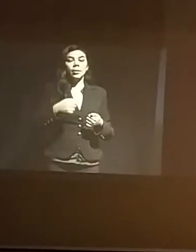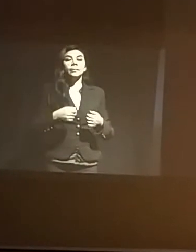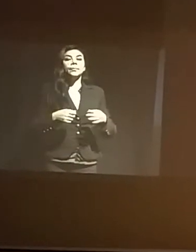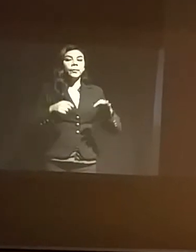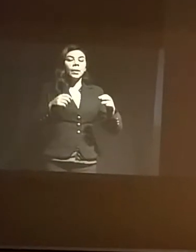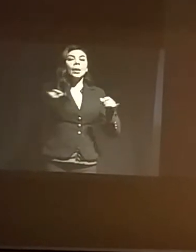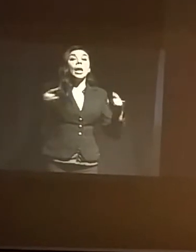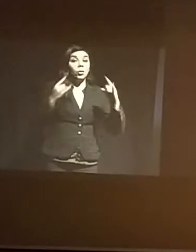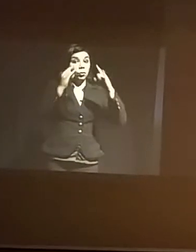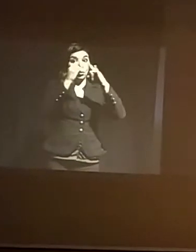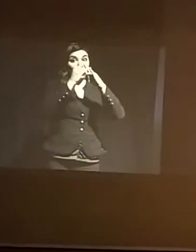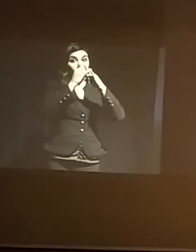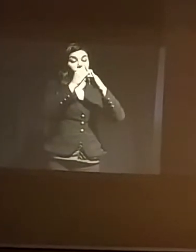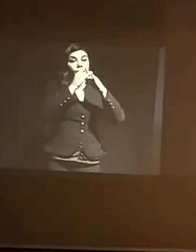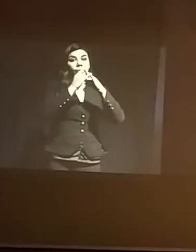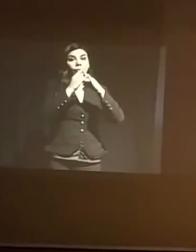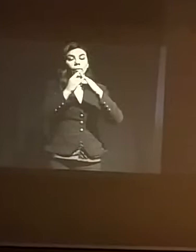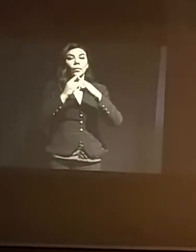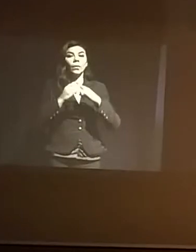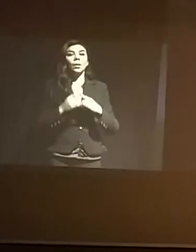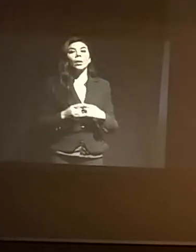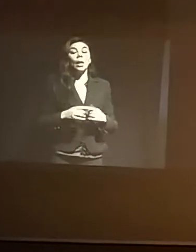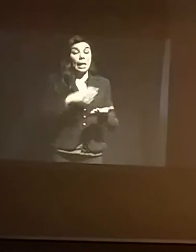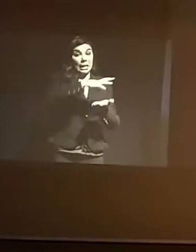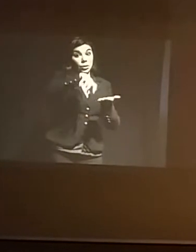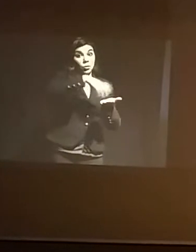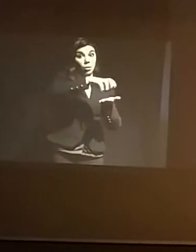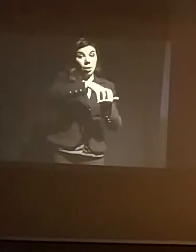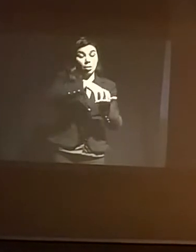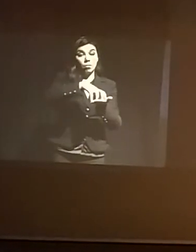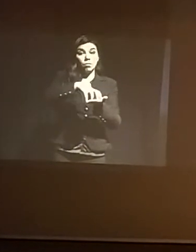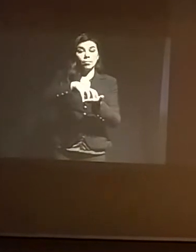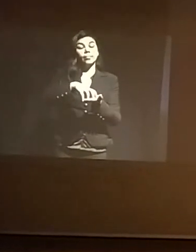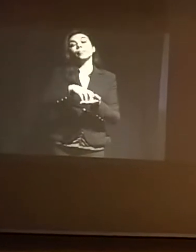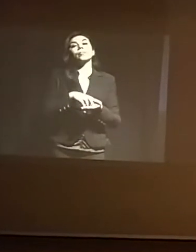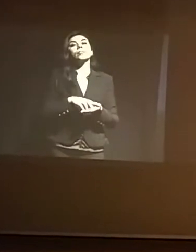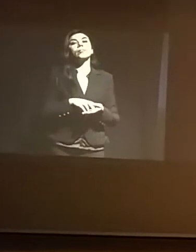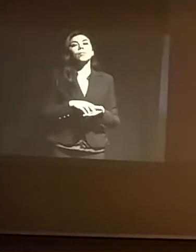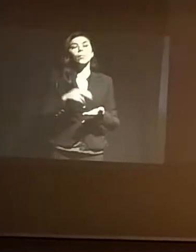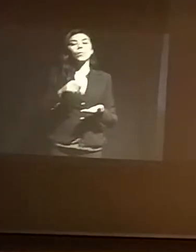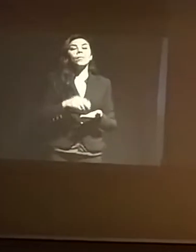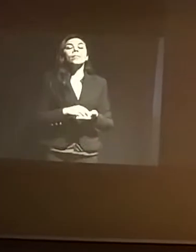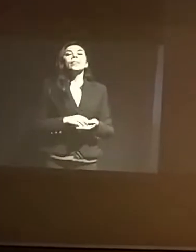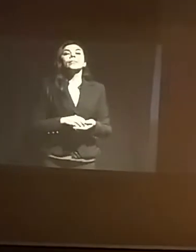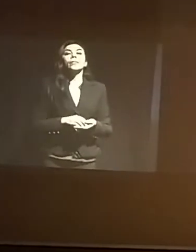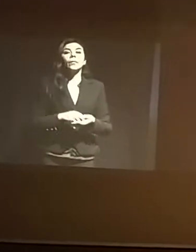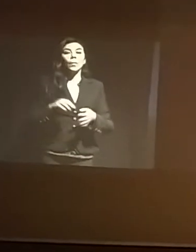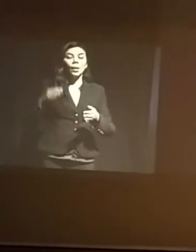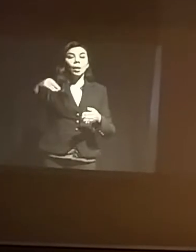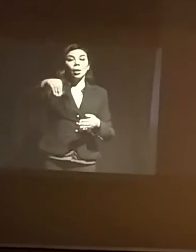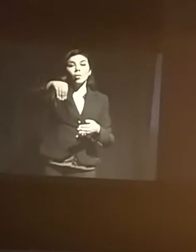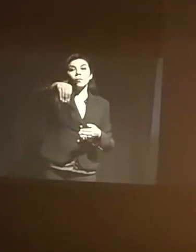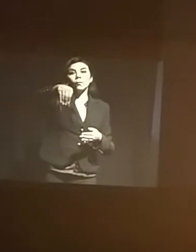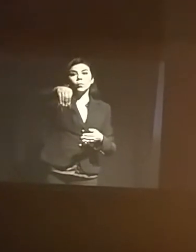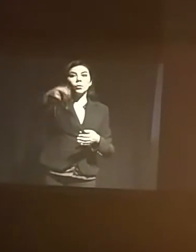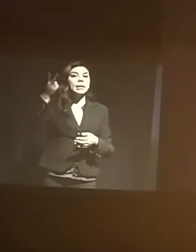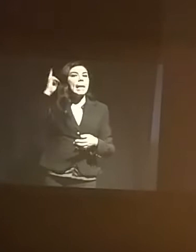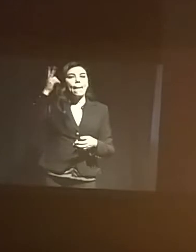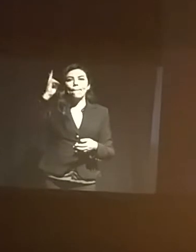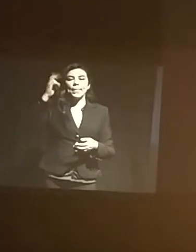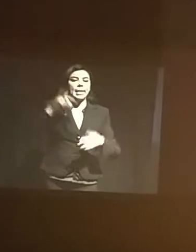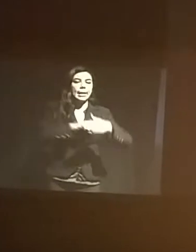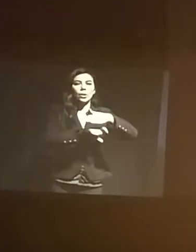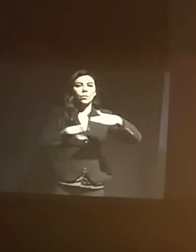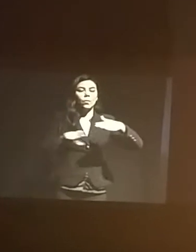arquitectónica, la urbanística, que la hemos tenido clara en todas estas reflexiones que hemos hecho, en el transporte, que es vital, en